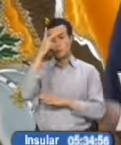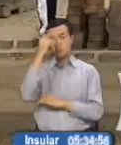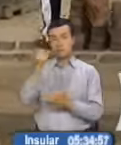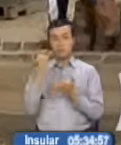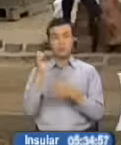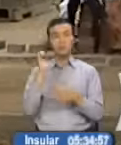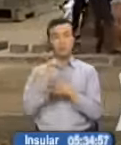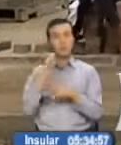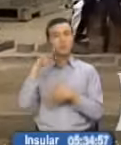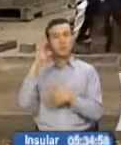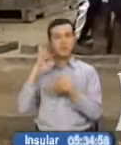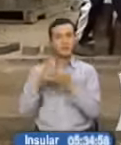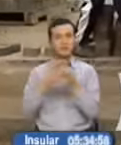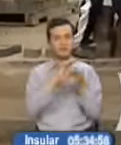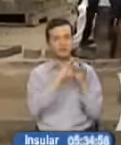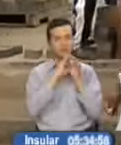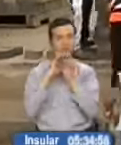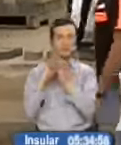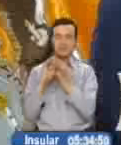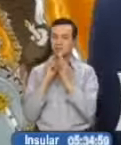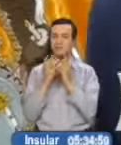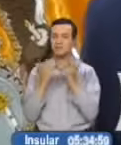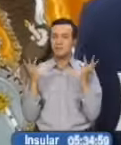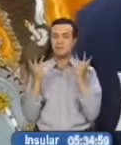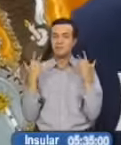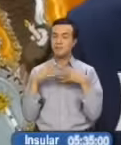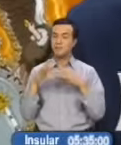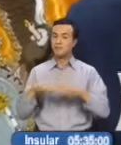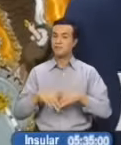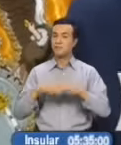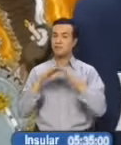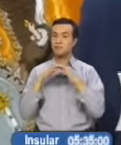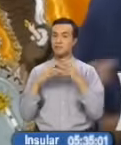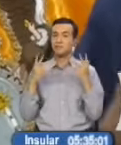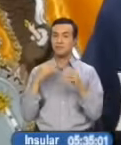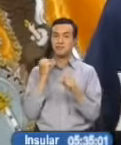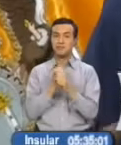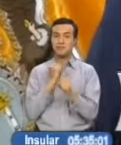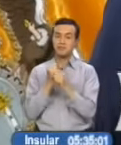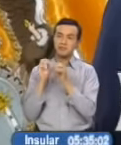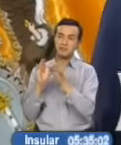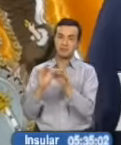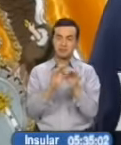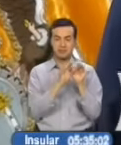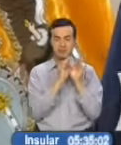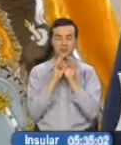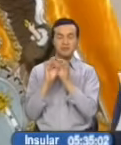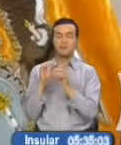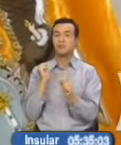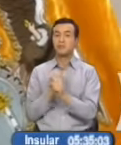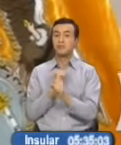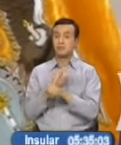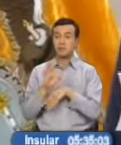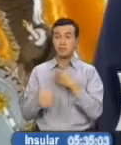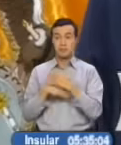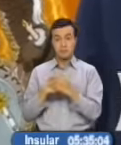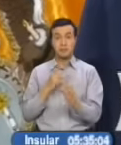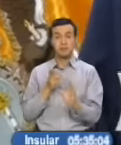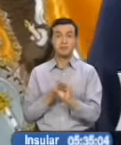el Ecuador es más unido, justo y solidario que nunca. Así que vamos a reconstruir, es un trabajo colectivo, es un trabajo que nos involucra a